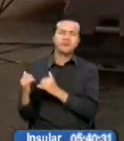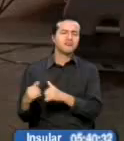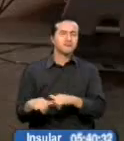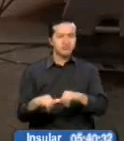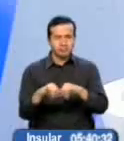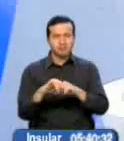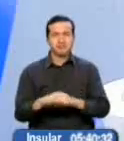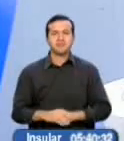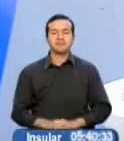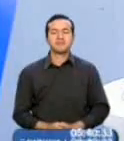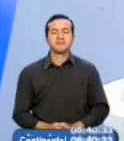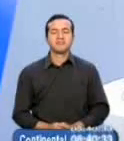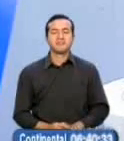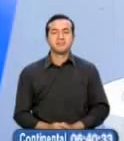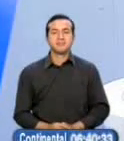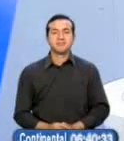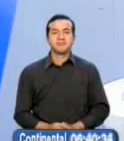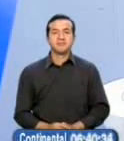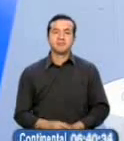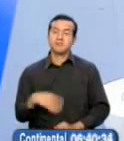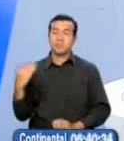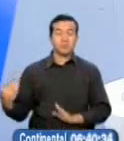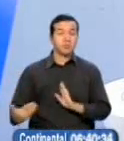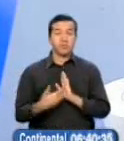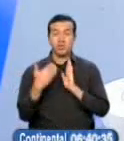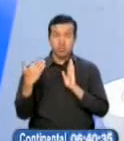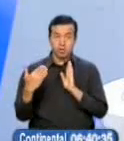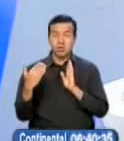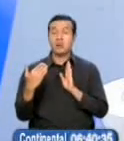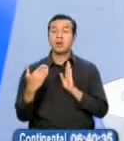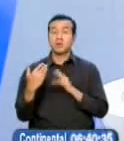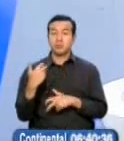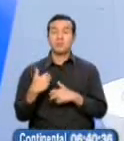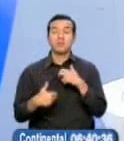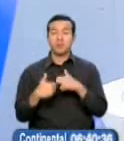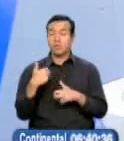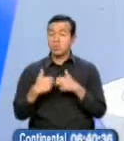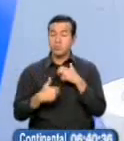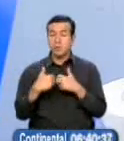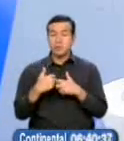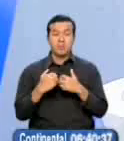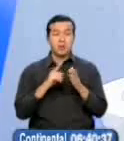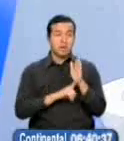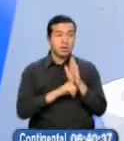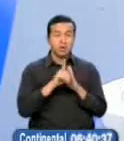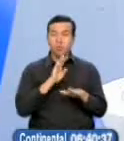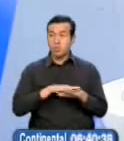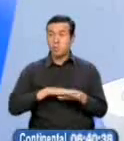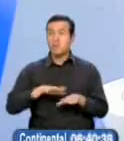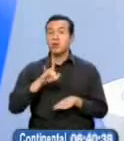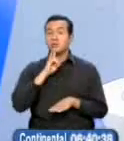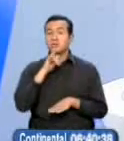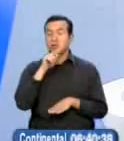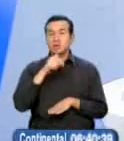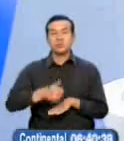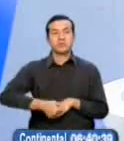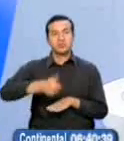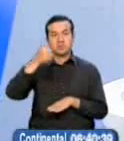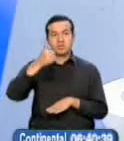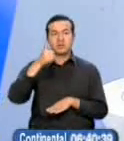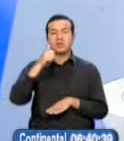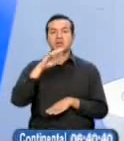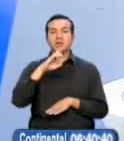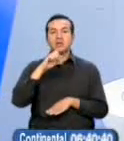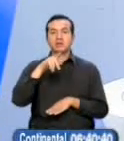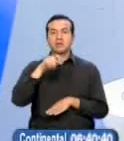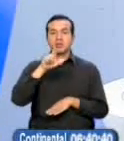TV. El bloqueo económico en contra de Cuba es el factor principal para el estancamiento de su desarrollo. Así lo señala la máxima autoridad de la CEPAL,